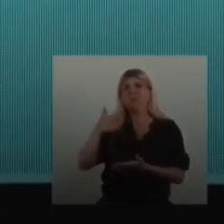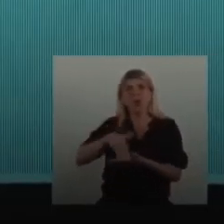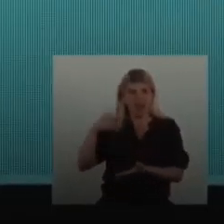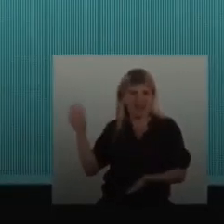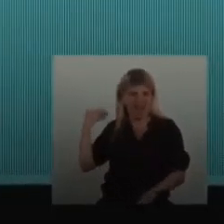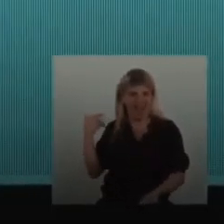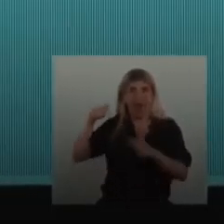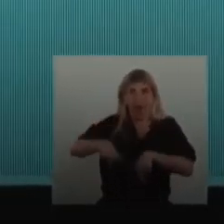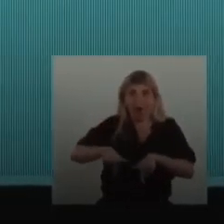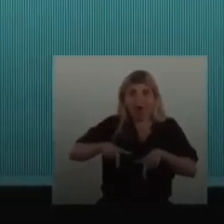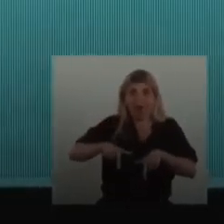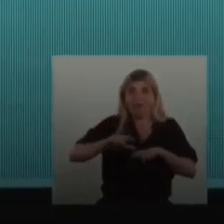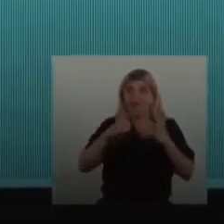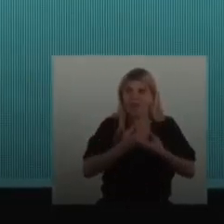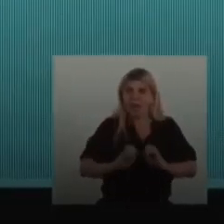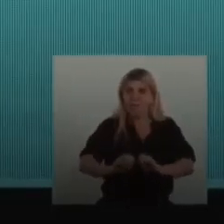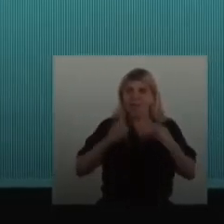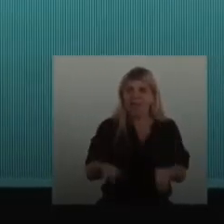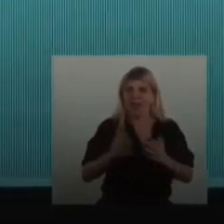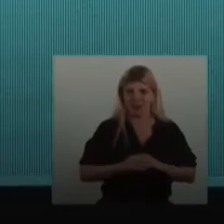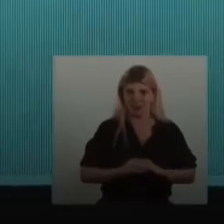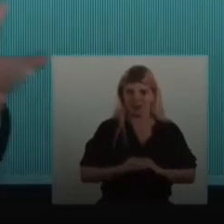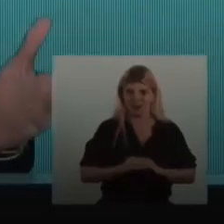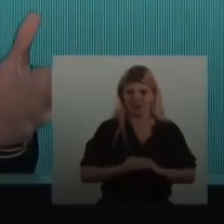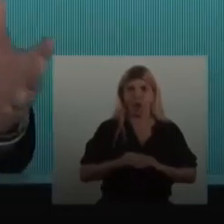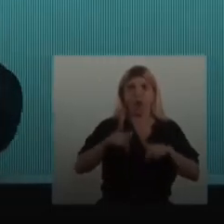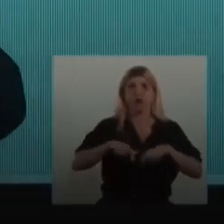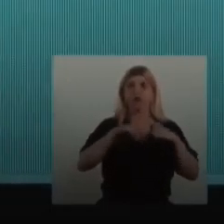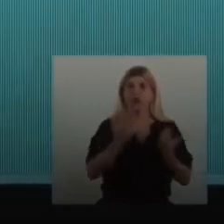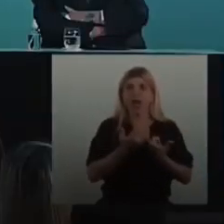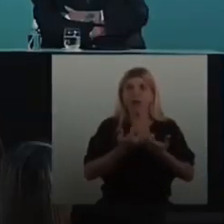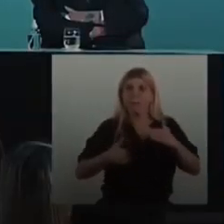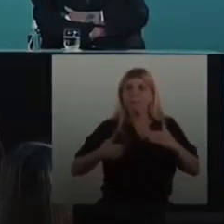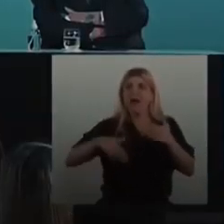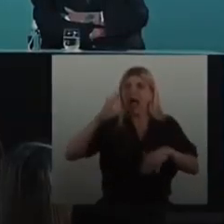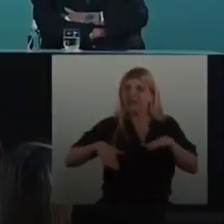mejor sociedad. Hoy tenemos una sociedad más igualitaria.